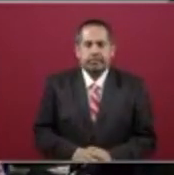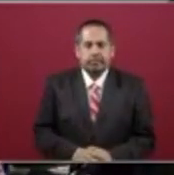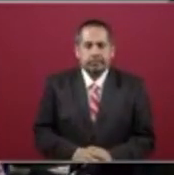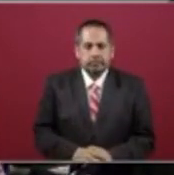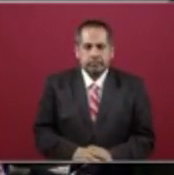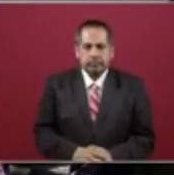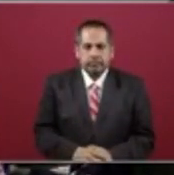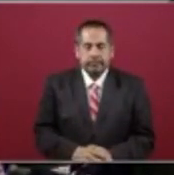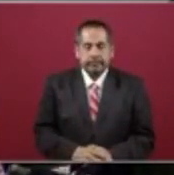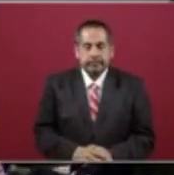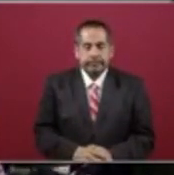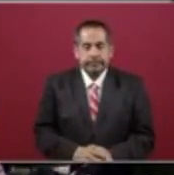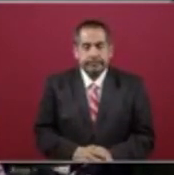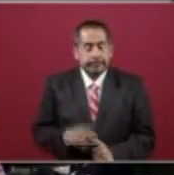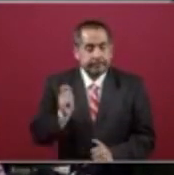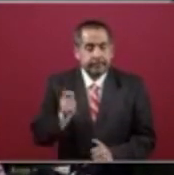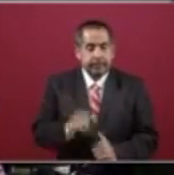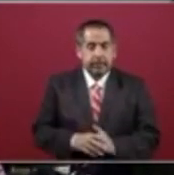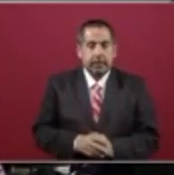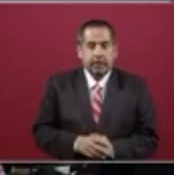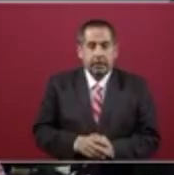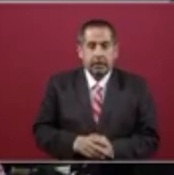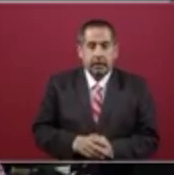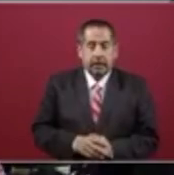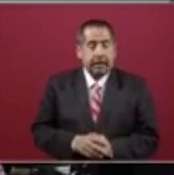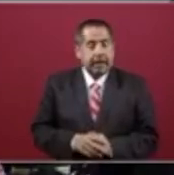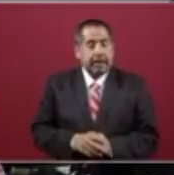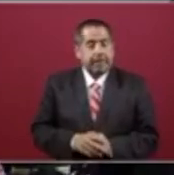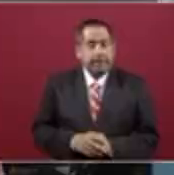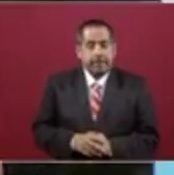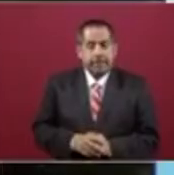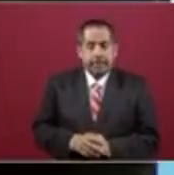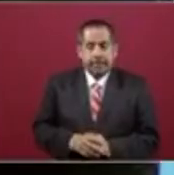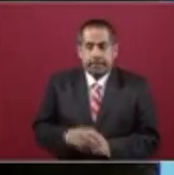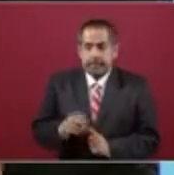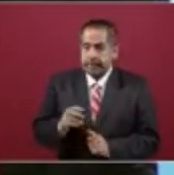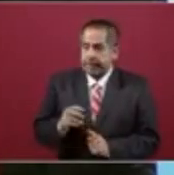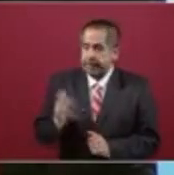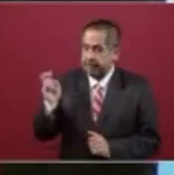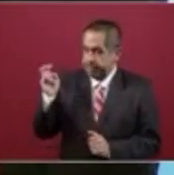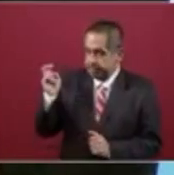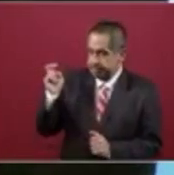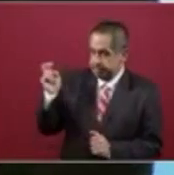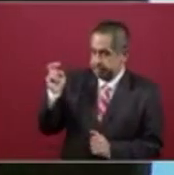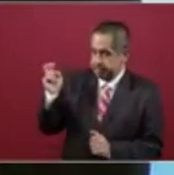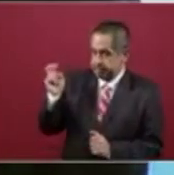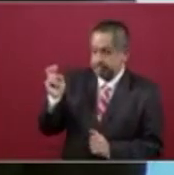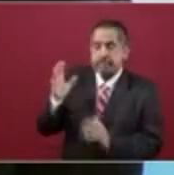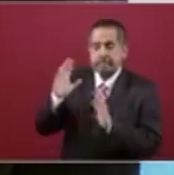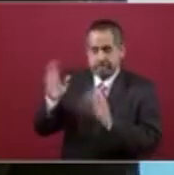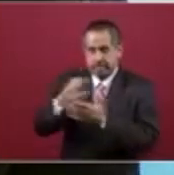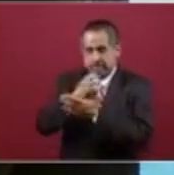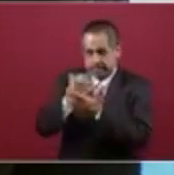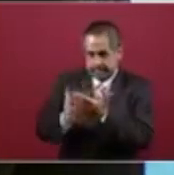bien, esta es la infraestructura que ya se contrató,